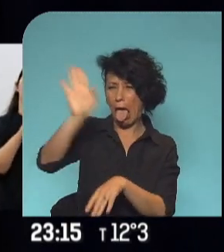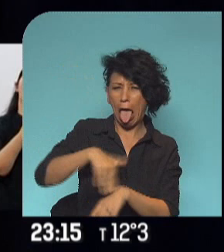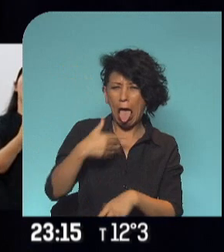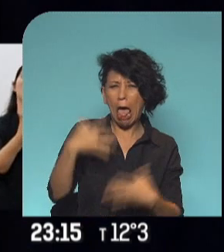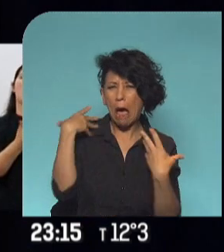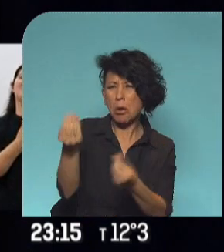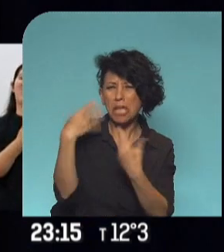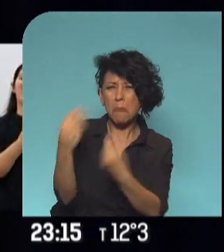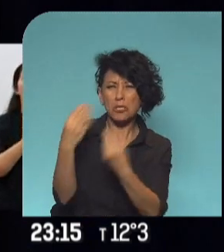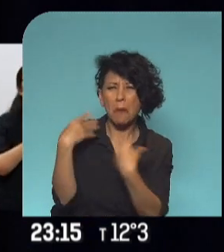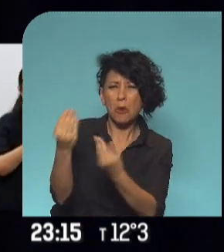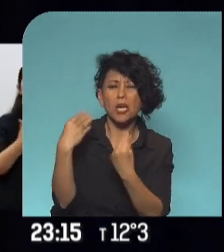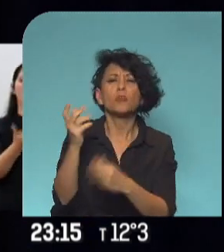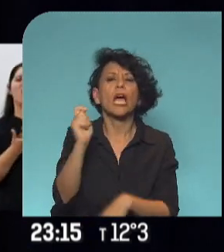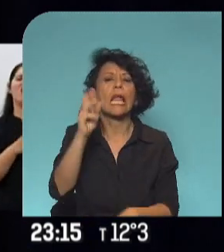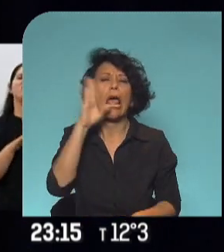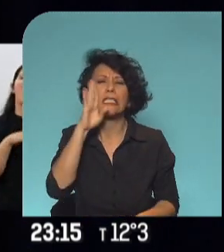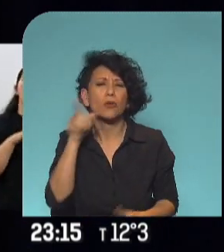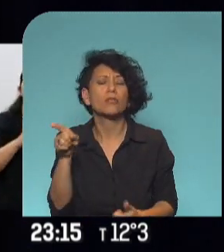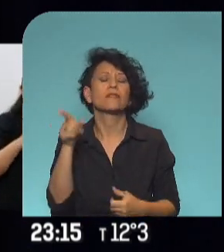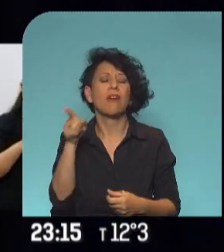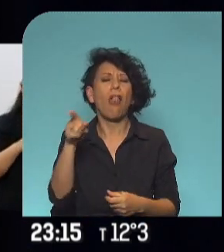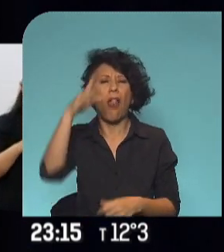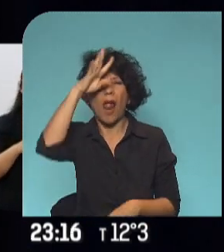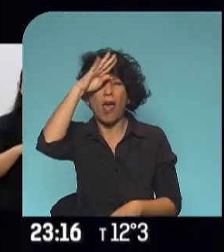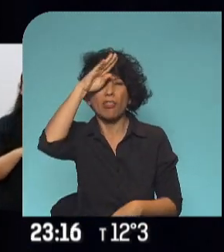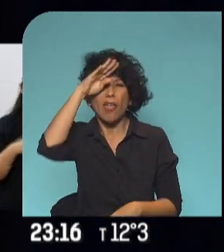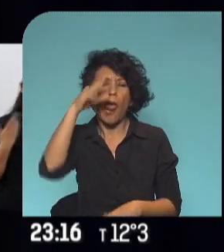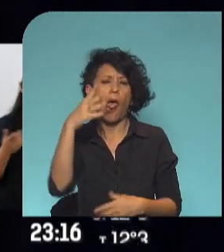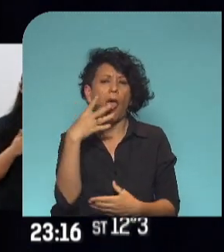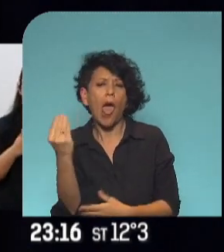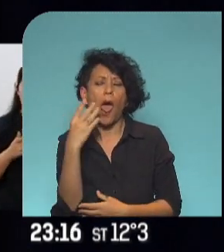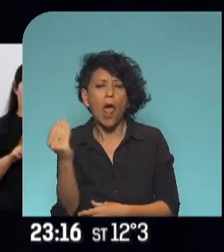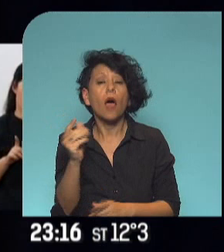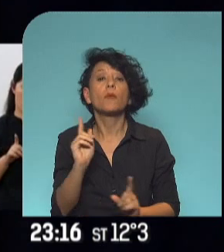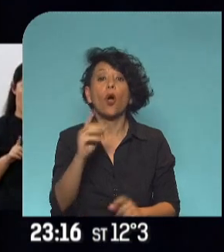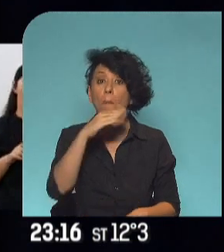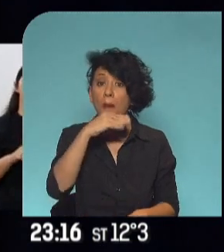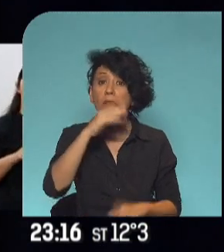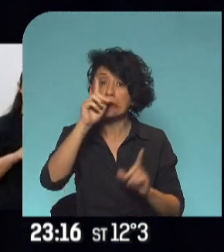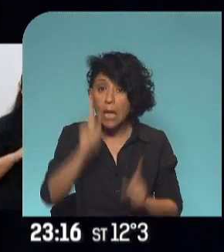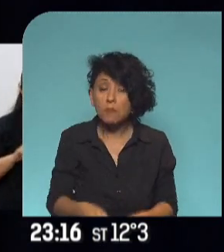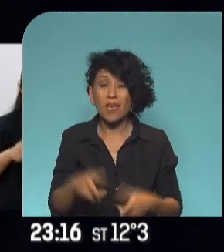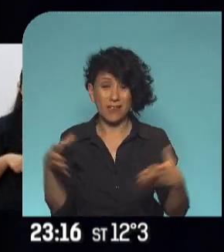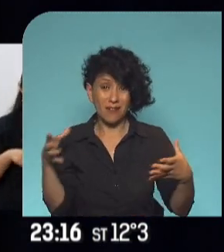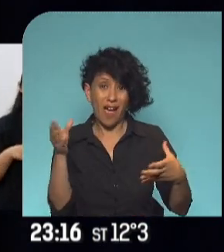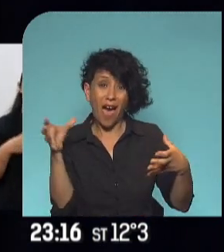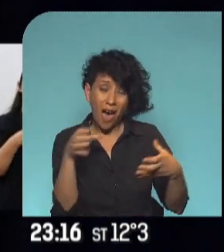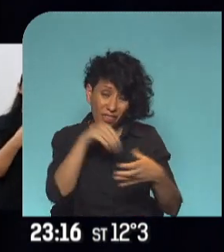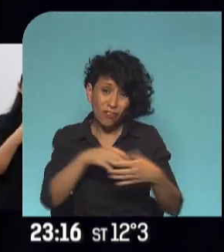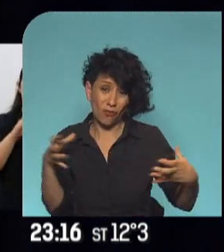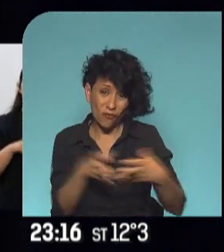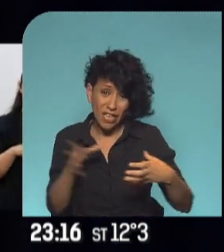extranjera de Estados Unidos, es un lamebotas de Trump. Pero no solo Mauricio Macri, también Sergio Massa, hoy del Frente de Todos, saludó